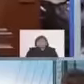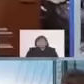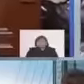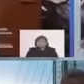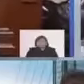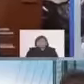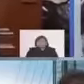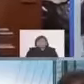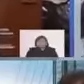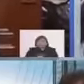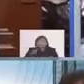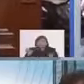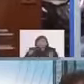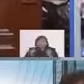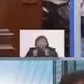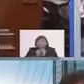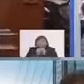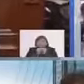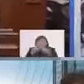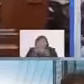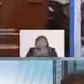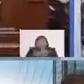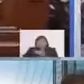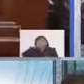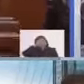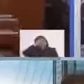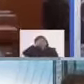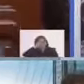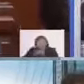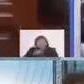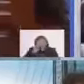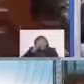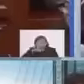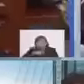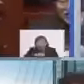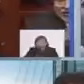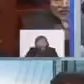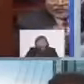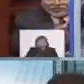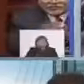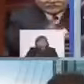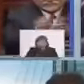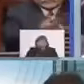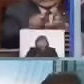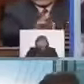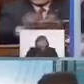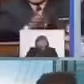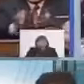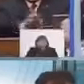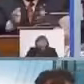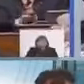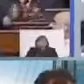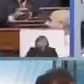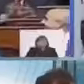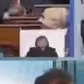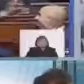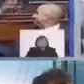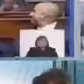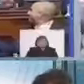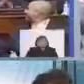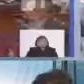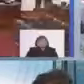hacían el cálculo, me decían, para que se cumpla realmente con los 3.000 millones de dólares que prometieron por el dólar soja, haría falta una liquidación